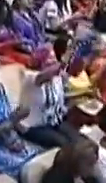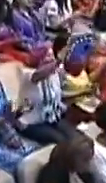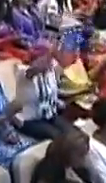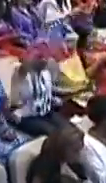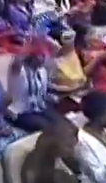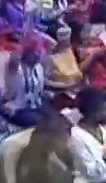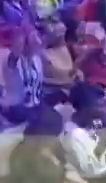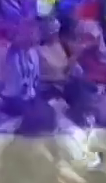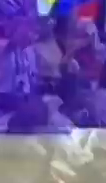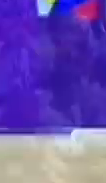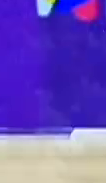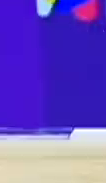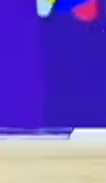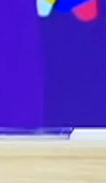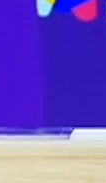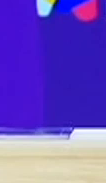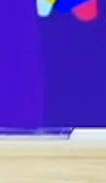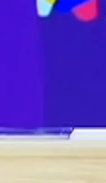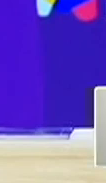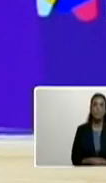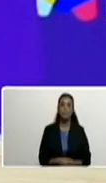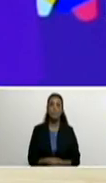Feminismo Venezolano,